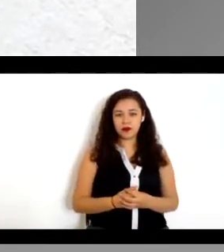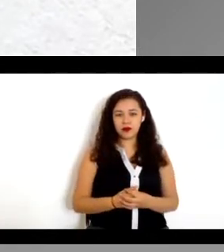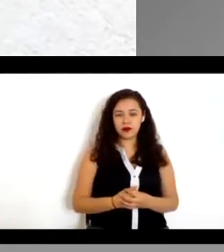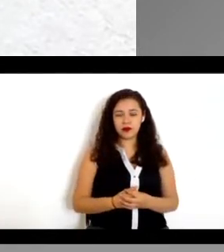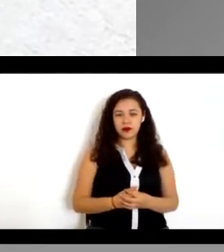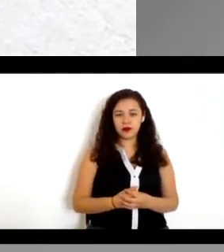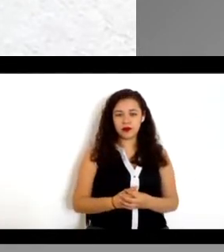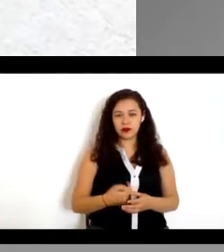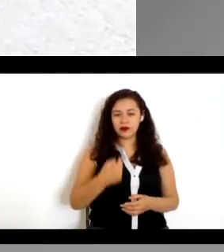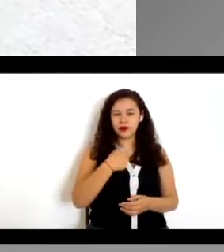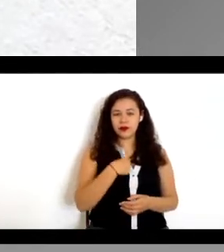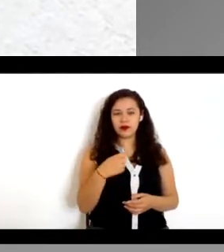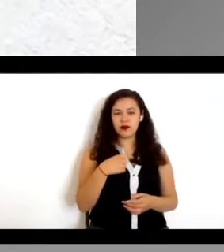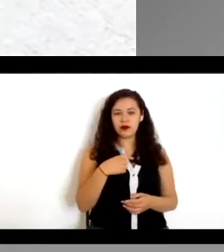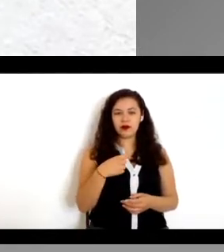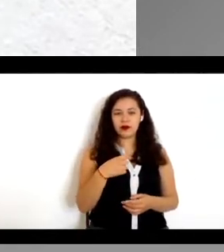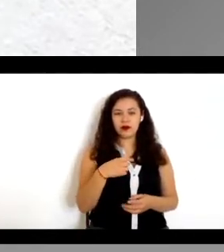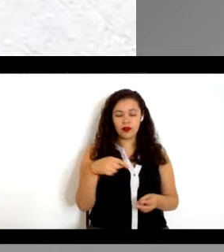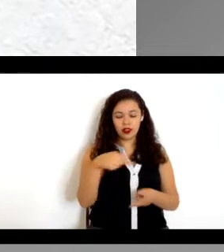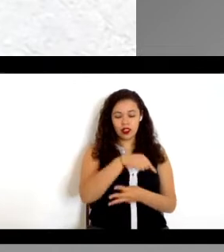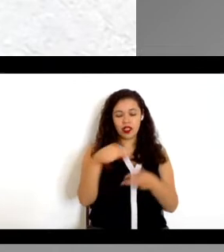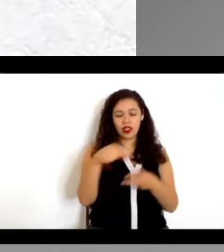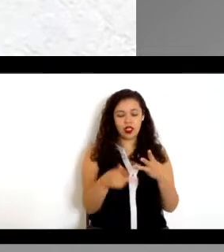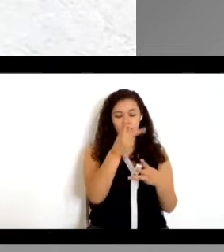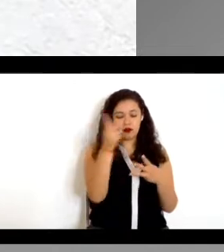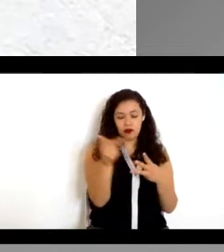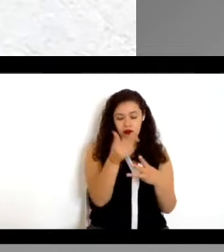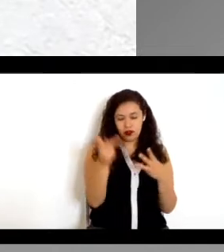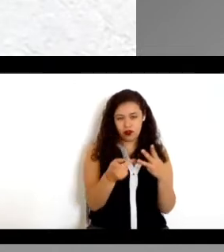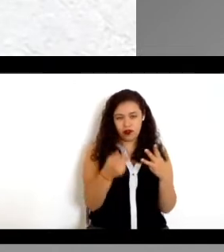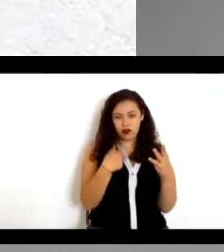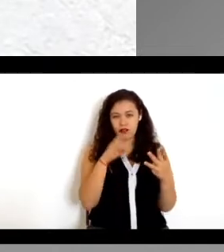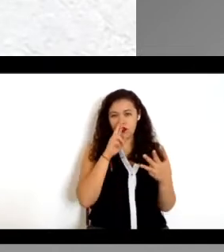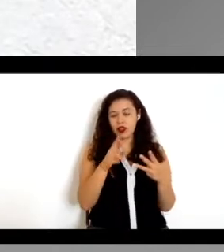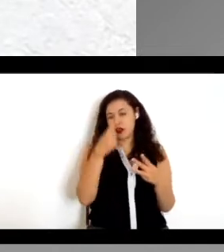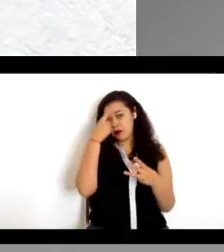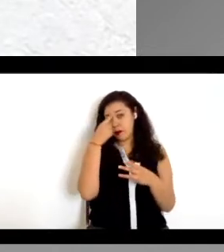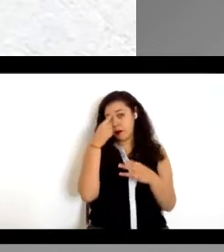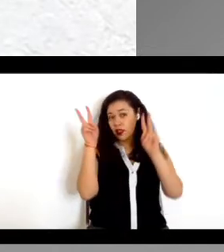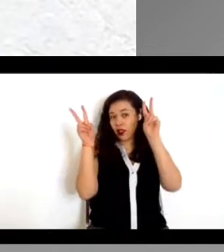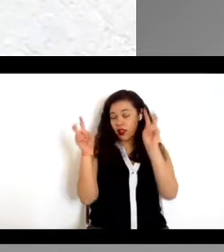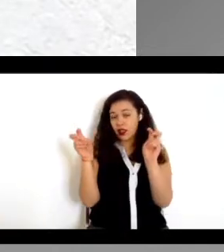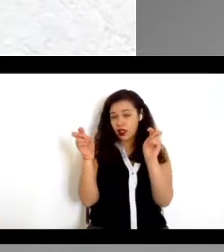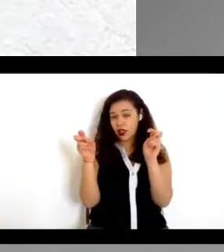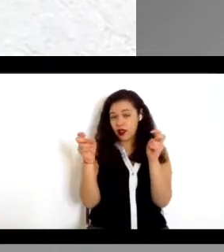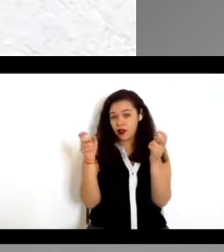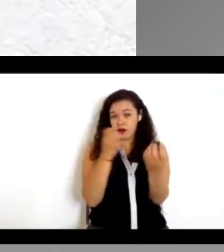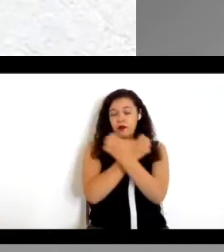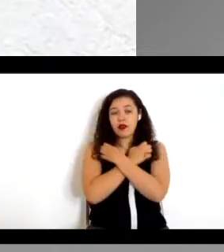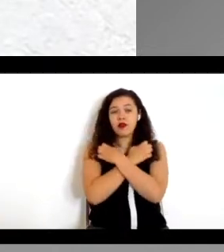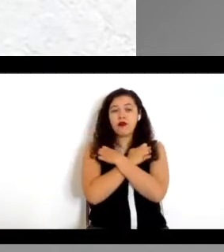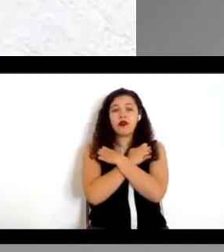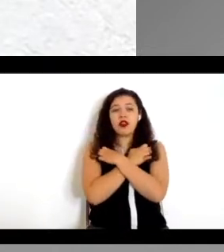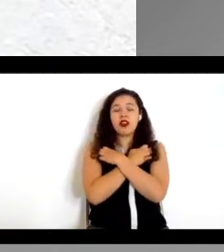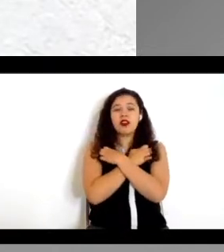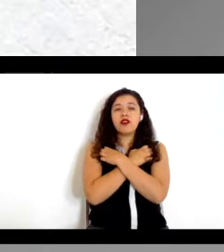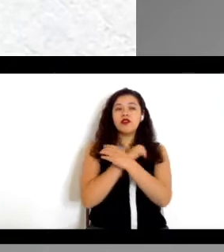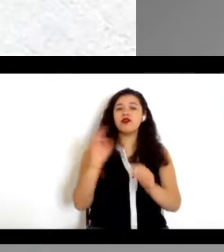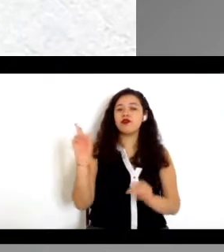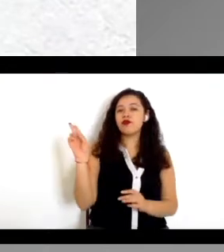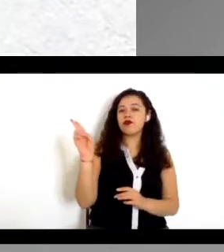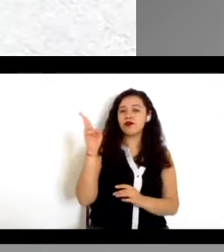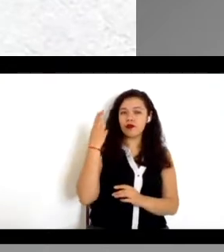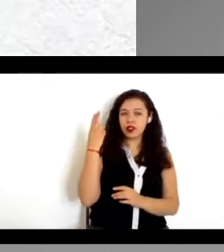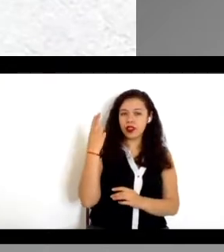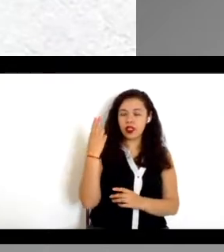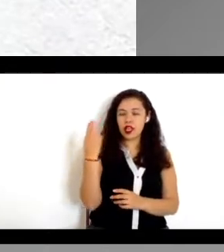contestar estas tres preguntas basados en el tema de la educación superior, o sea, las necesidades,